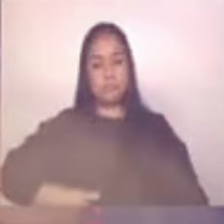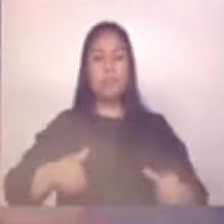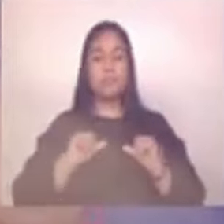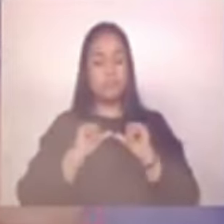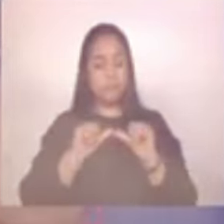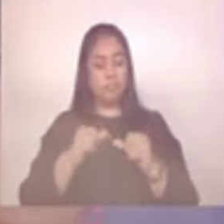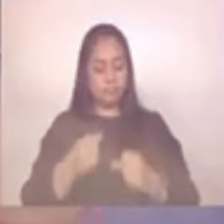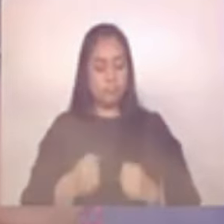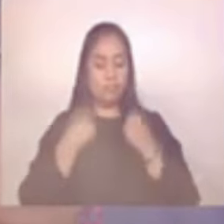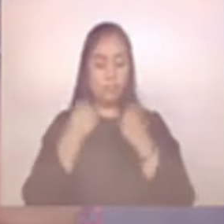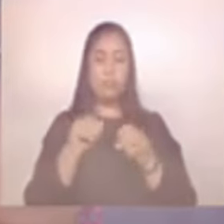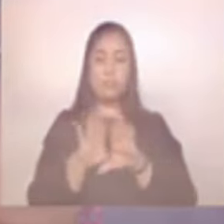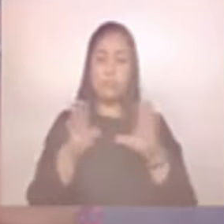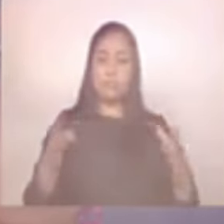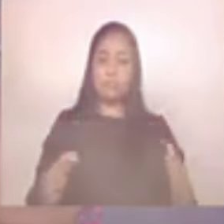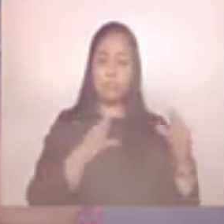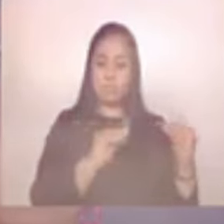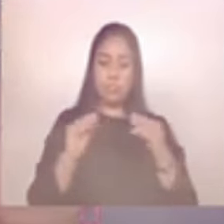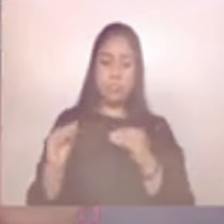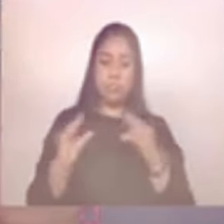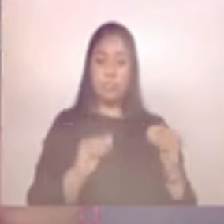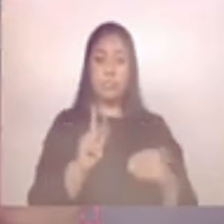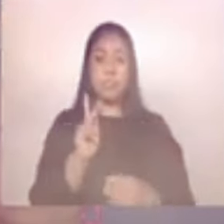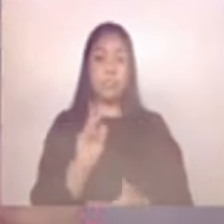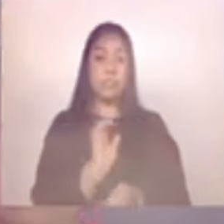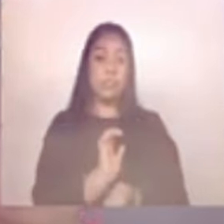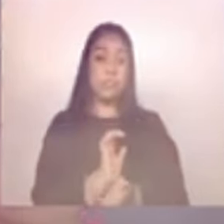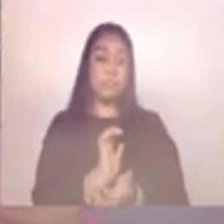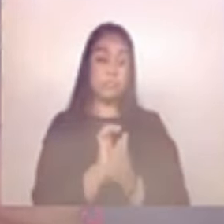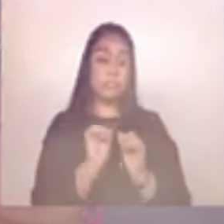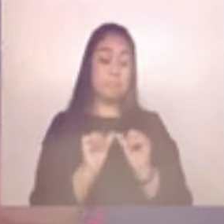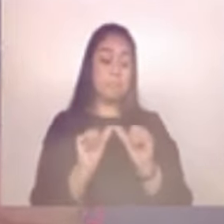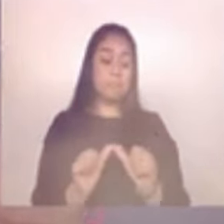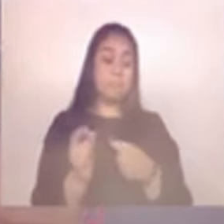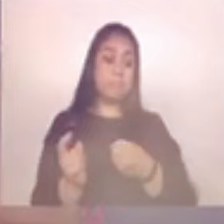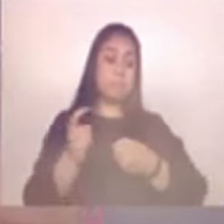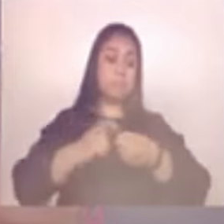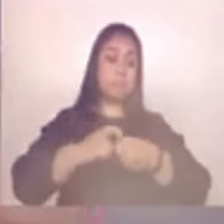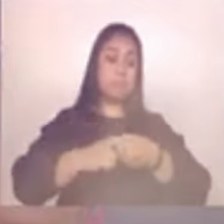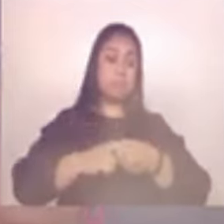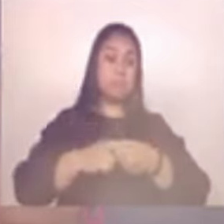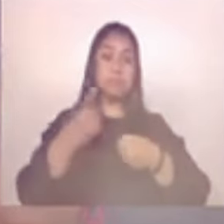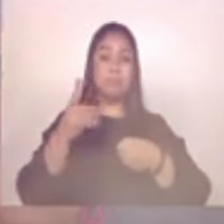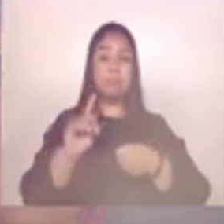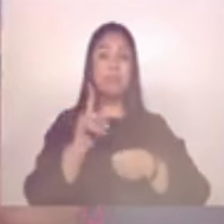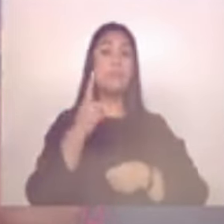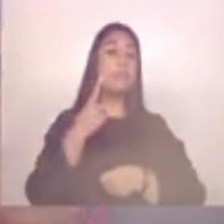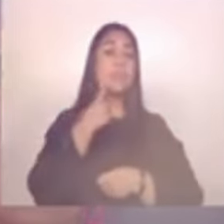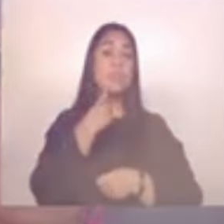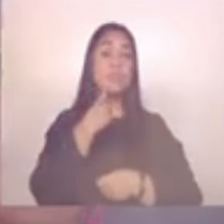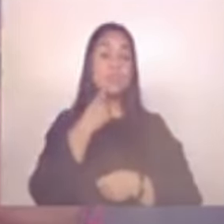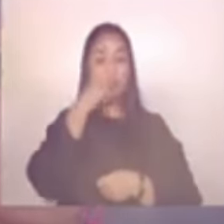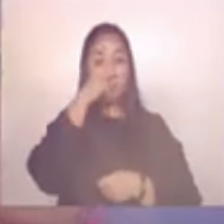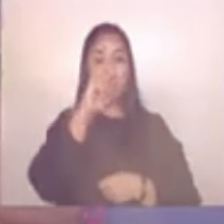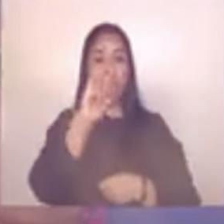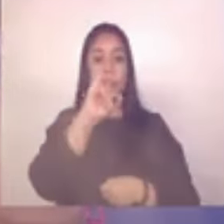mesas de diálogo y esperamos poder seguir contando con la participación de las autoridades Tujal en